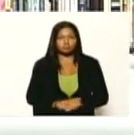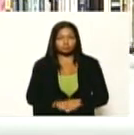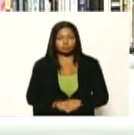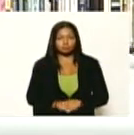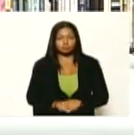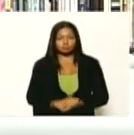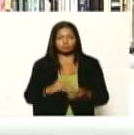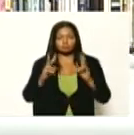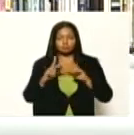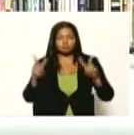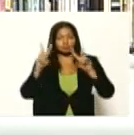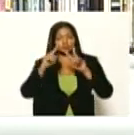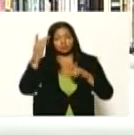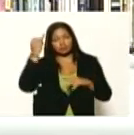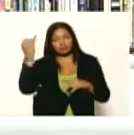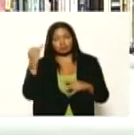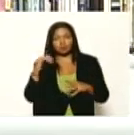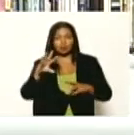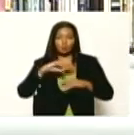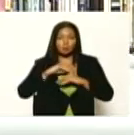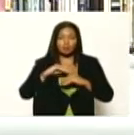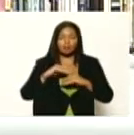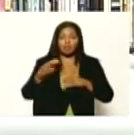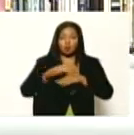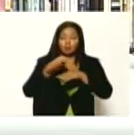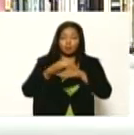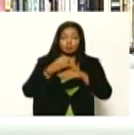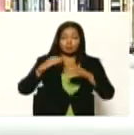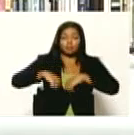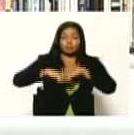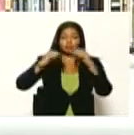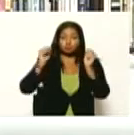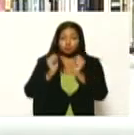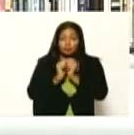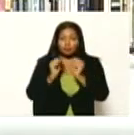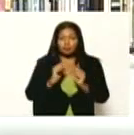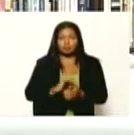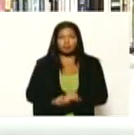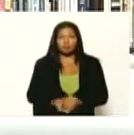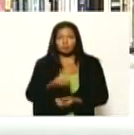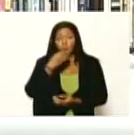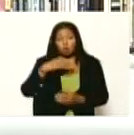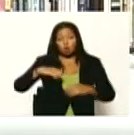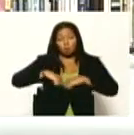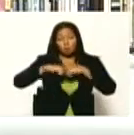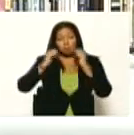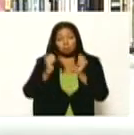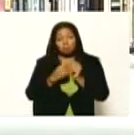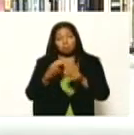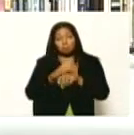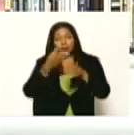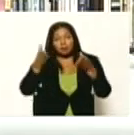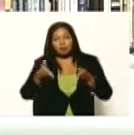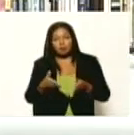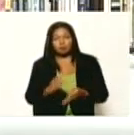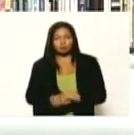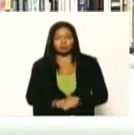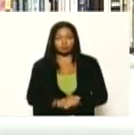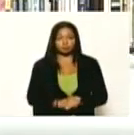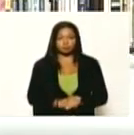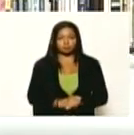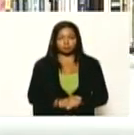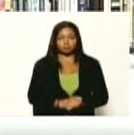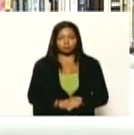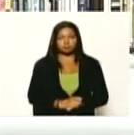valoramos la idea de que Aristóbulo asumiera, era gobernador del estado Anzoátegui, buen gobernador del estado Anzoátegui, muy buen